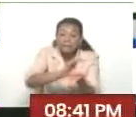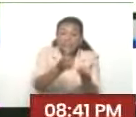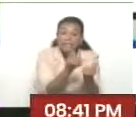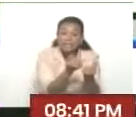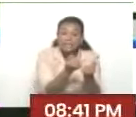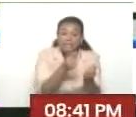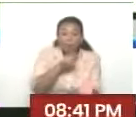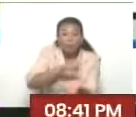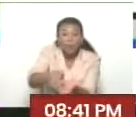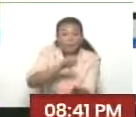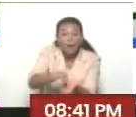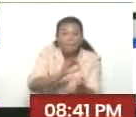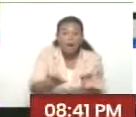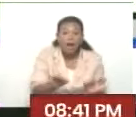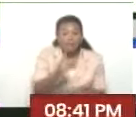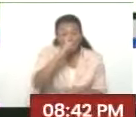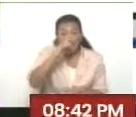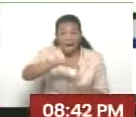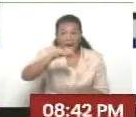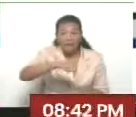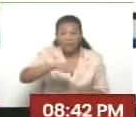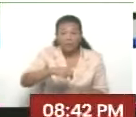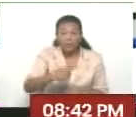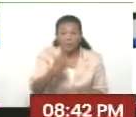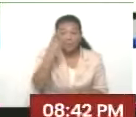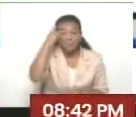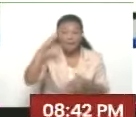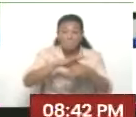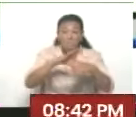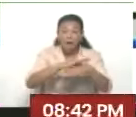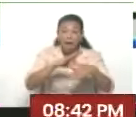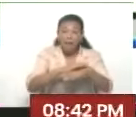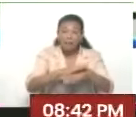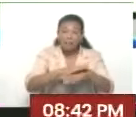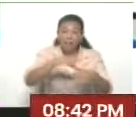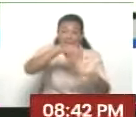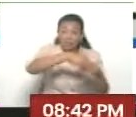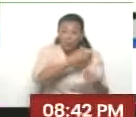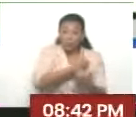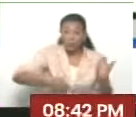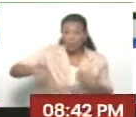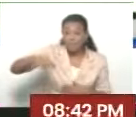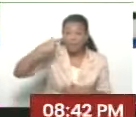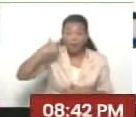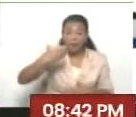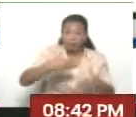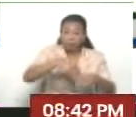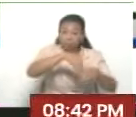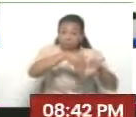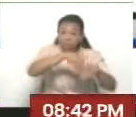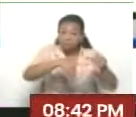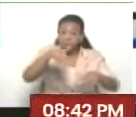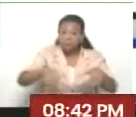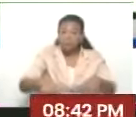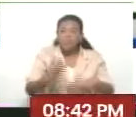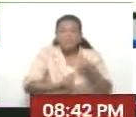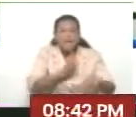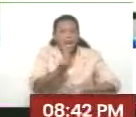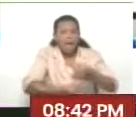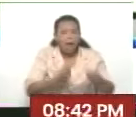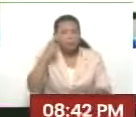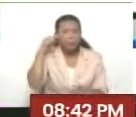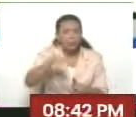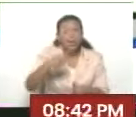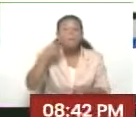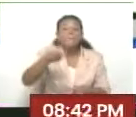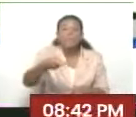color, porque este año también, el primer martes de noviembre, hay elecciones en Estados Unidos y hay un debate polarizado bien importante. ¿Qué hará desde el punto de